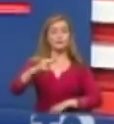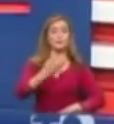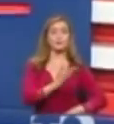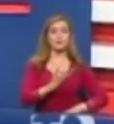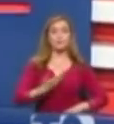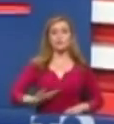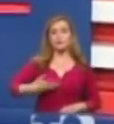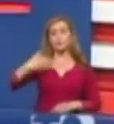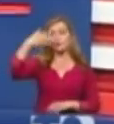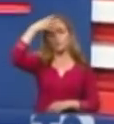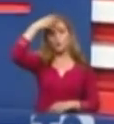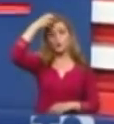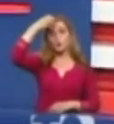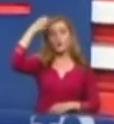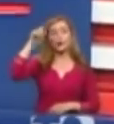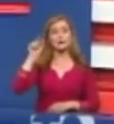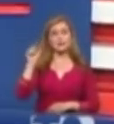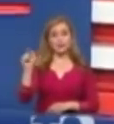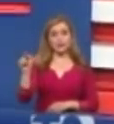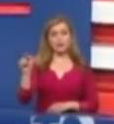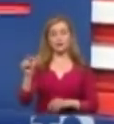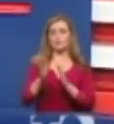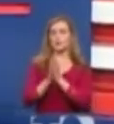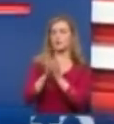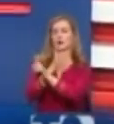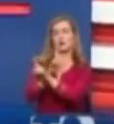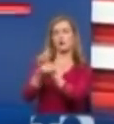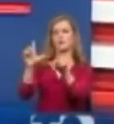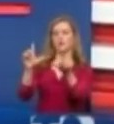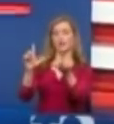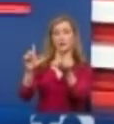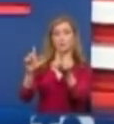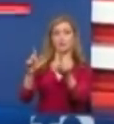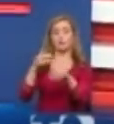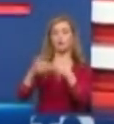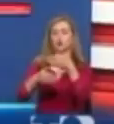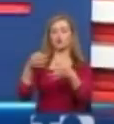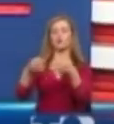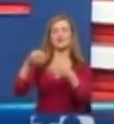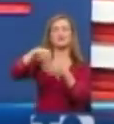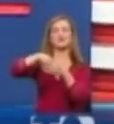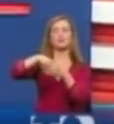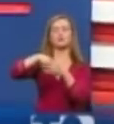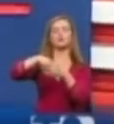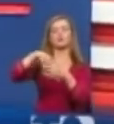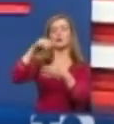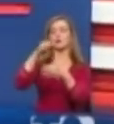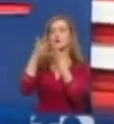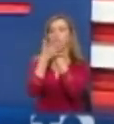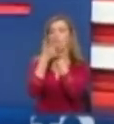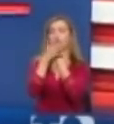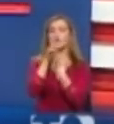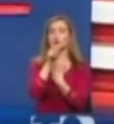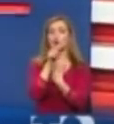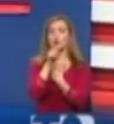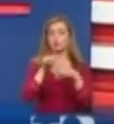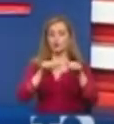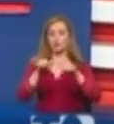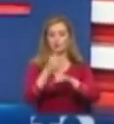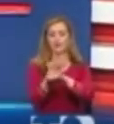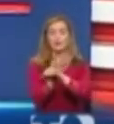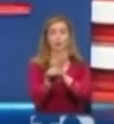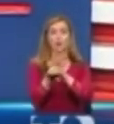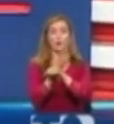vicepresidente Jorge Glass fue negado en una audiencia realizada al interior del Centro de Rehabilitación Social de La Tacunga. La diligencia duró más